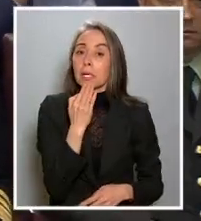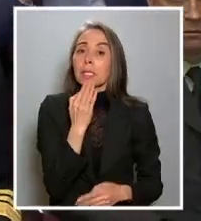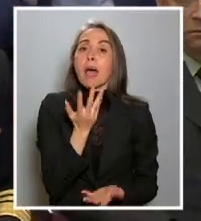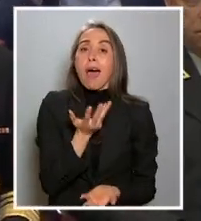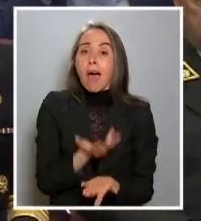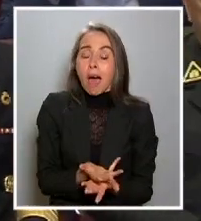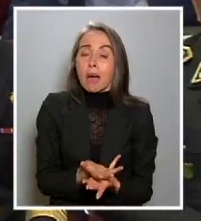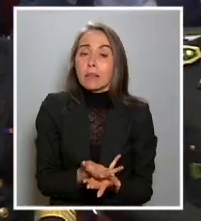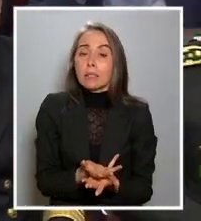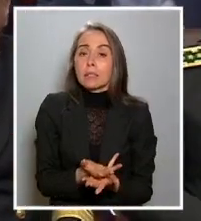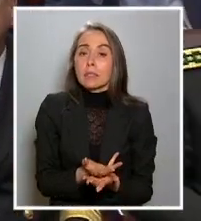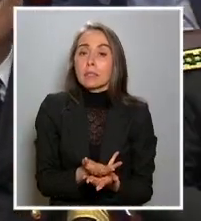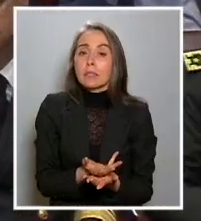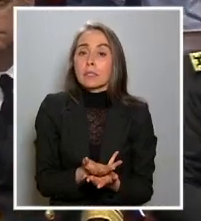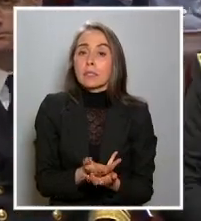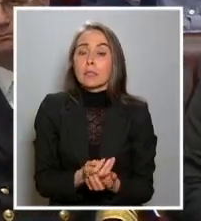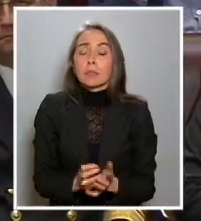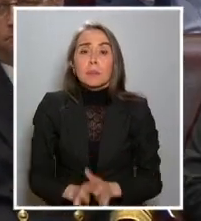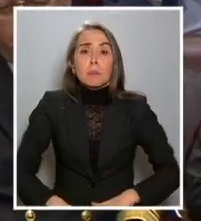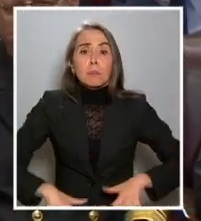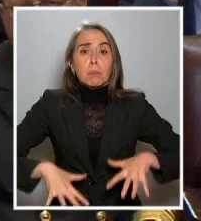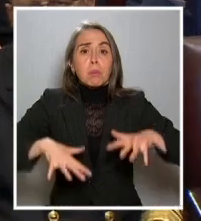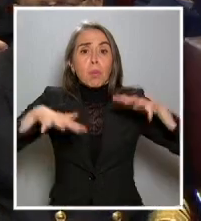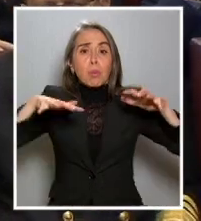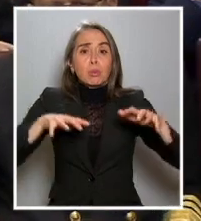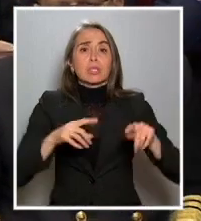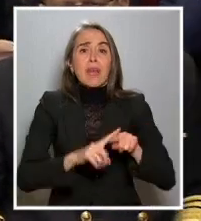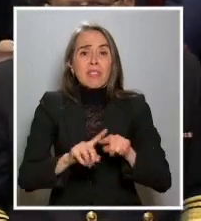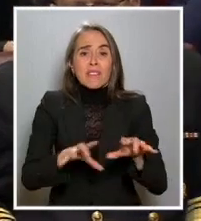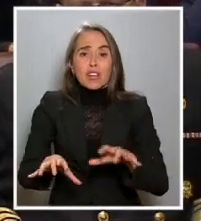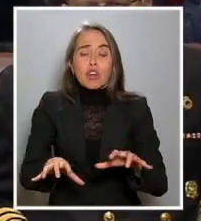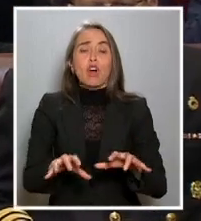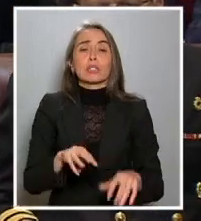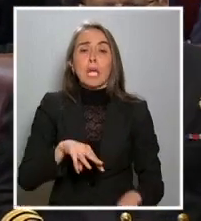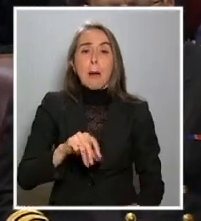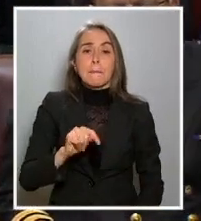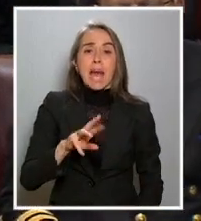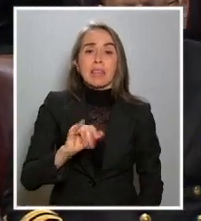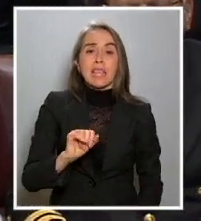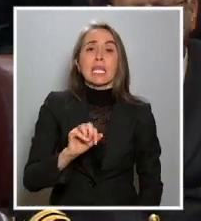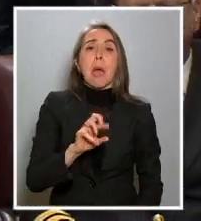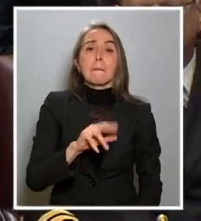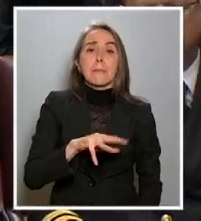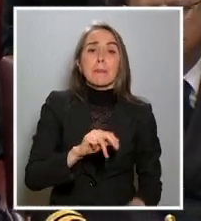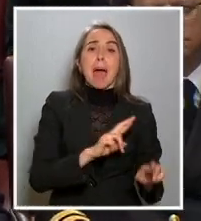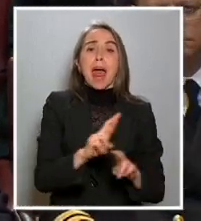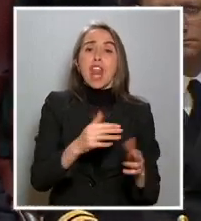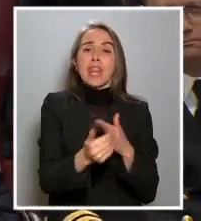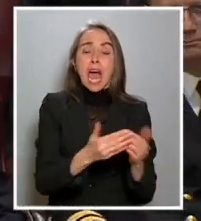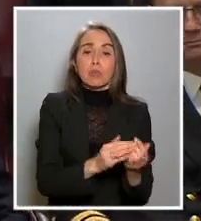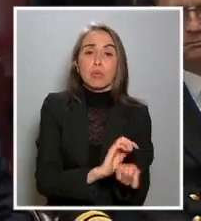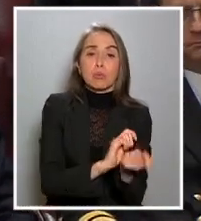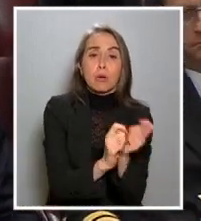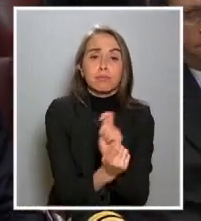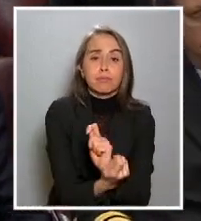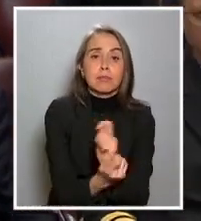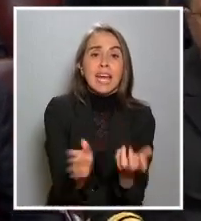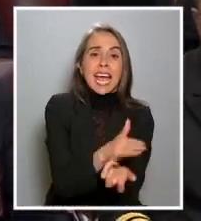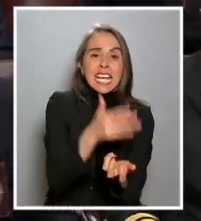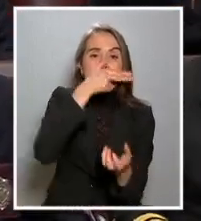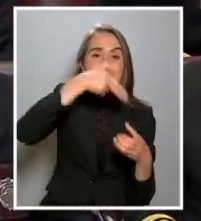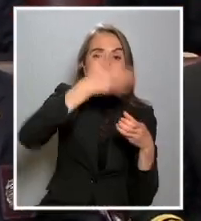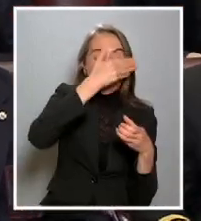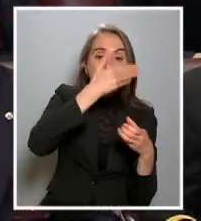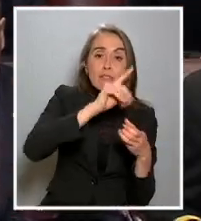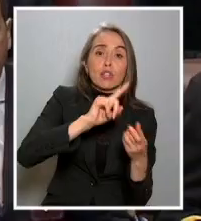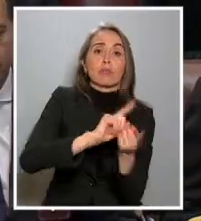Disponemos además de una relativa abundancia de materias primas para la necesaria transición energética que ya ha comenzado en el planeta y